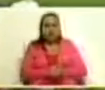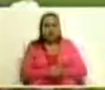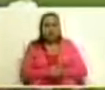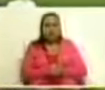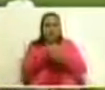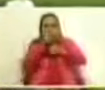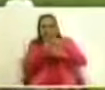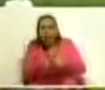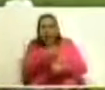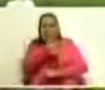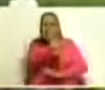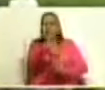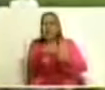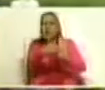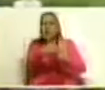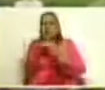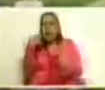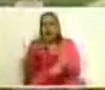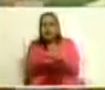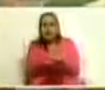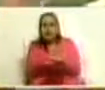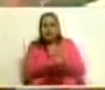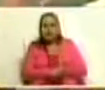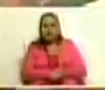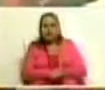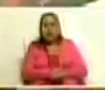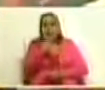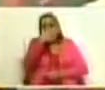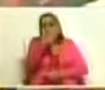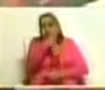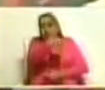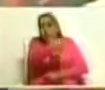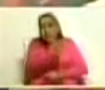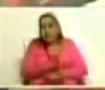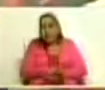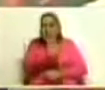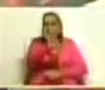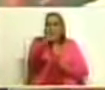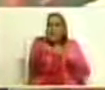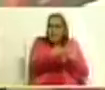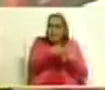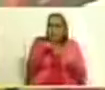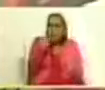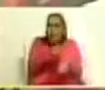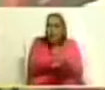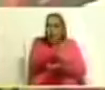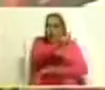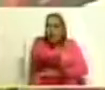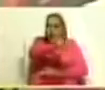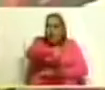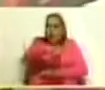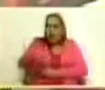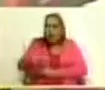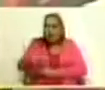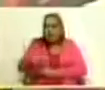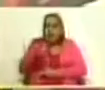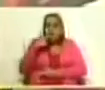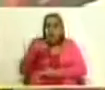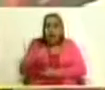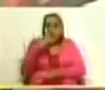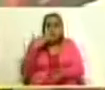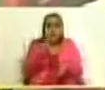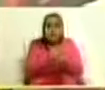más de 3.000 muertos. Se dice fácil la cifra. Y allí quedaron los testimonios